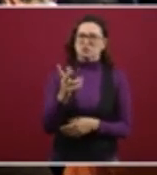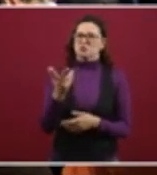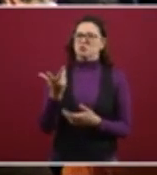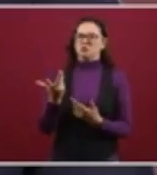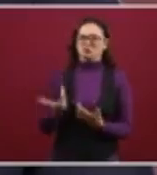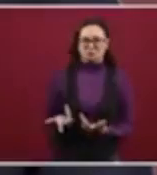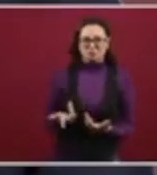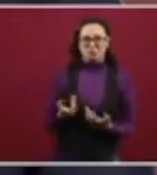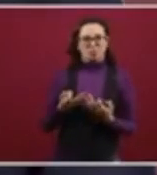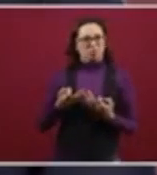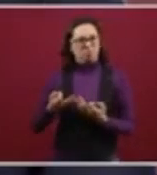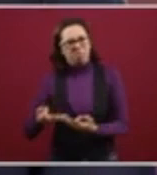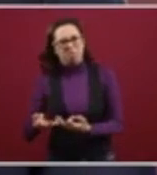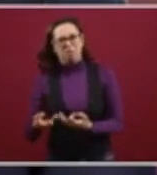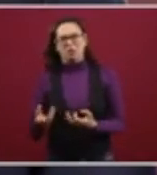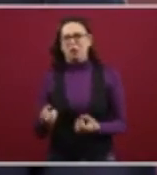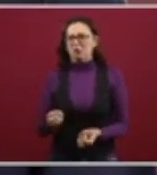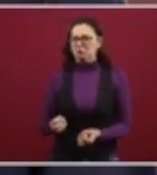en jóvenes.